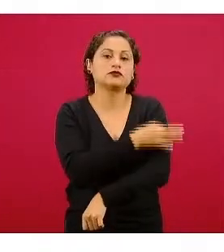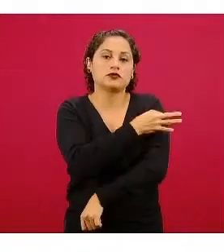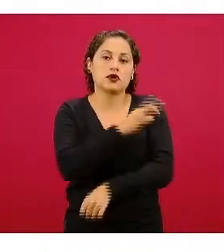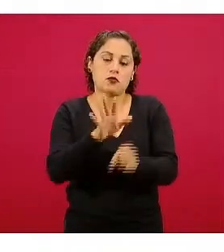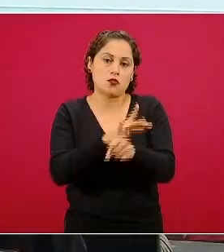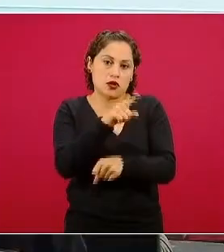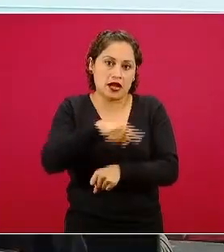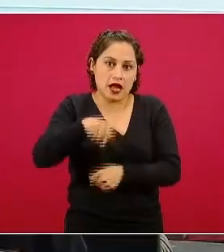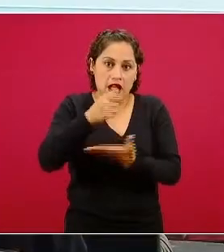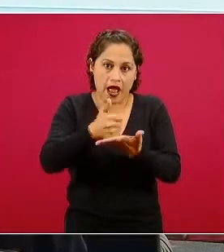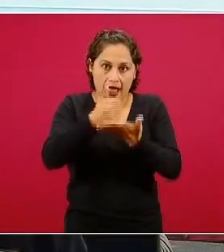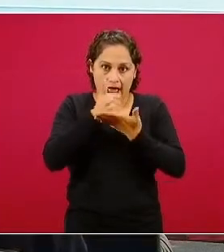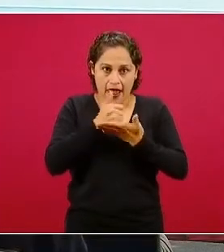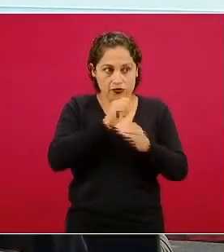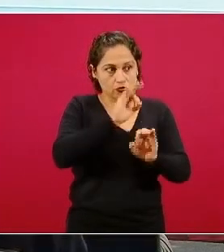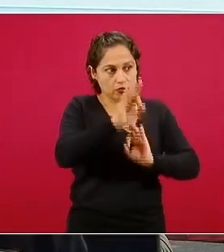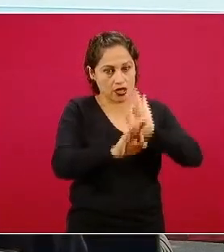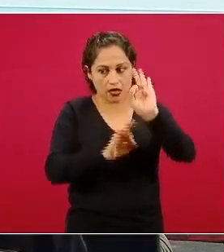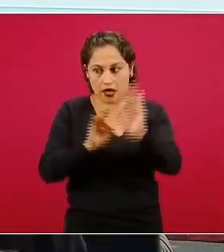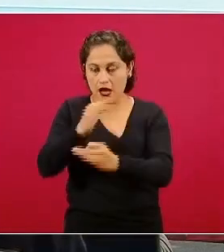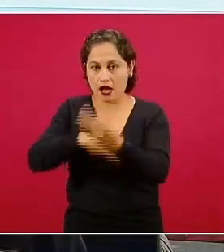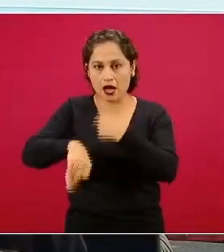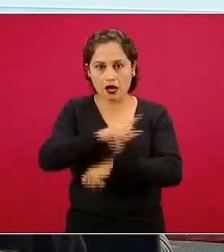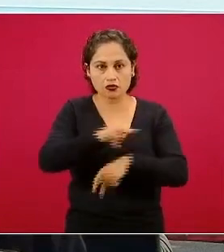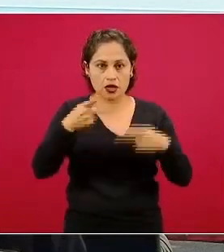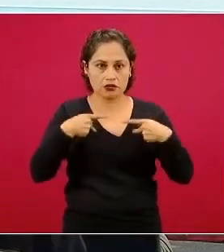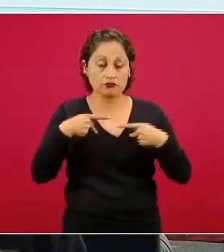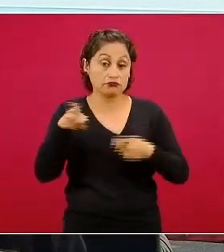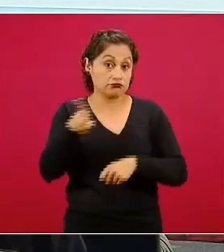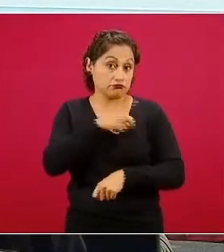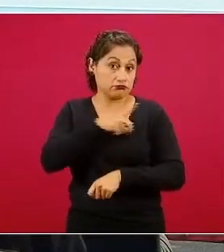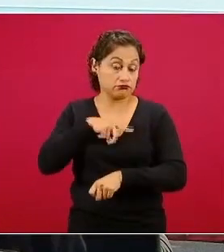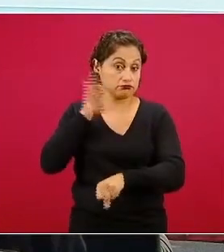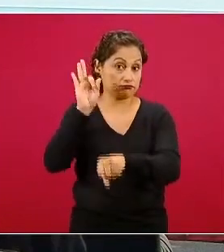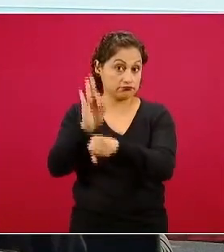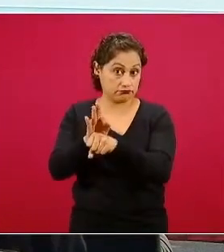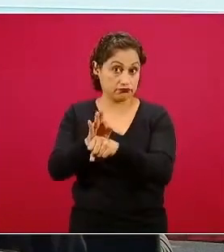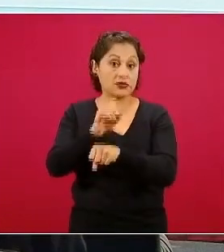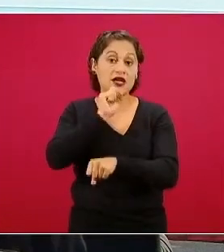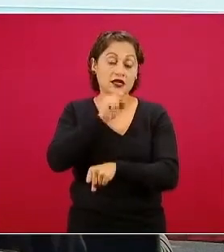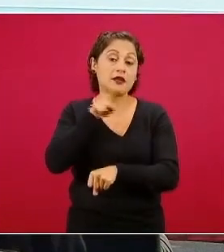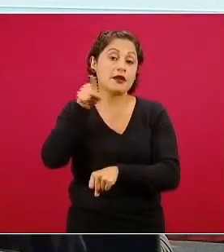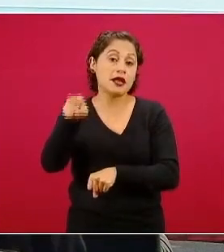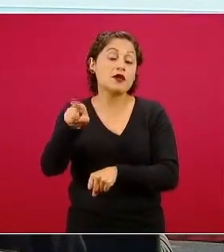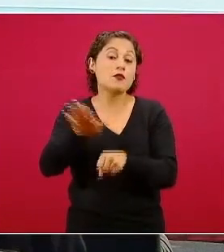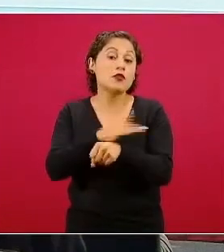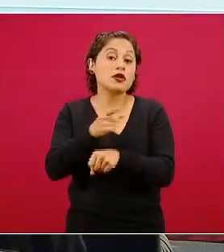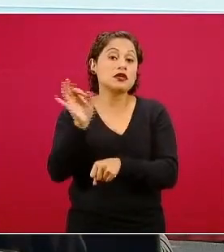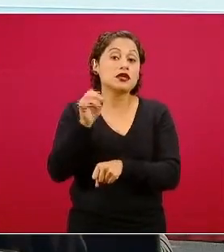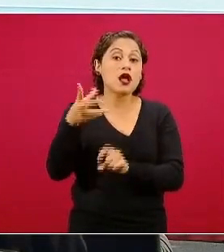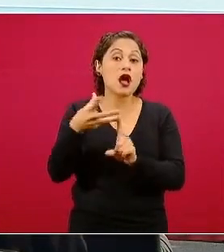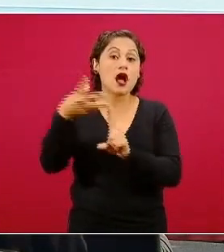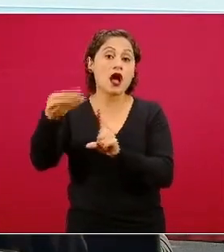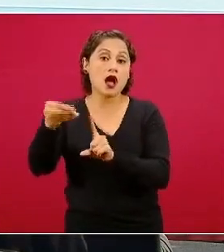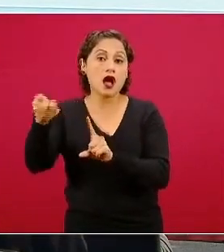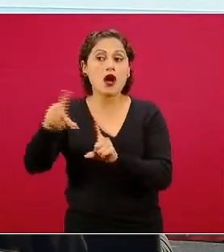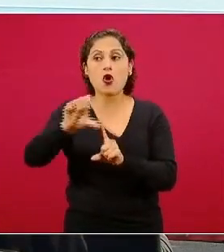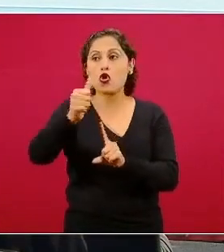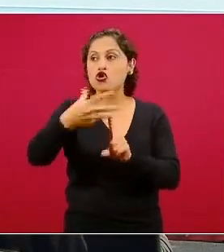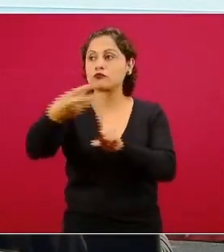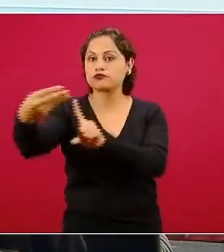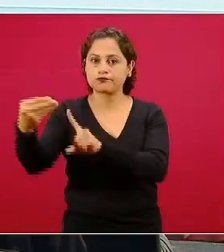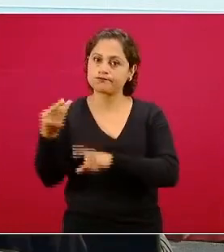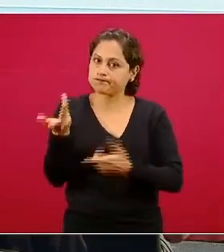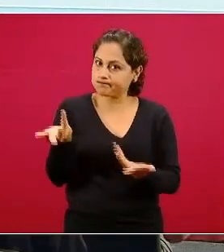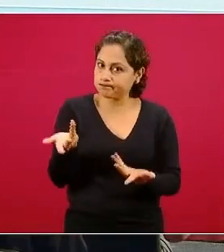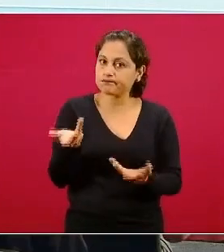la población a atendernos y por otro lado también puede ser vehículos para la infección. La siguiente, por favor.